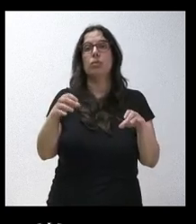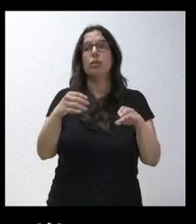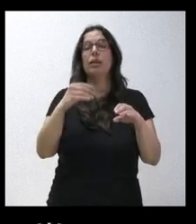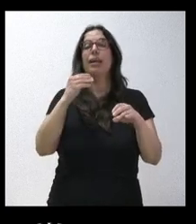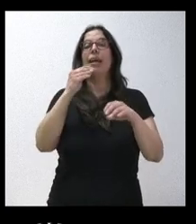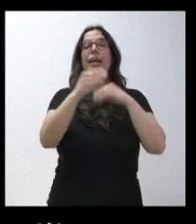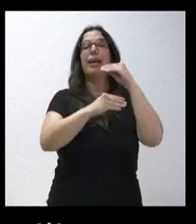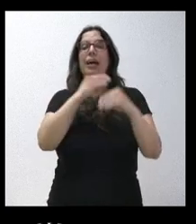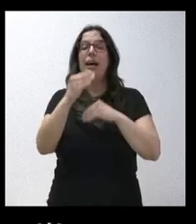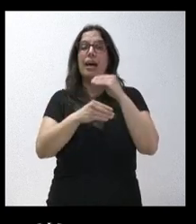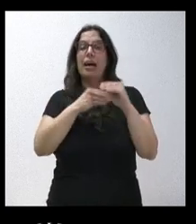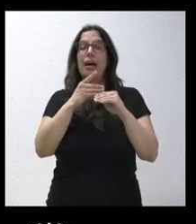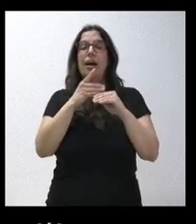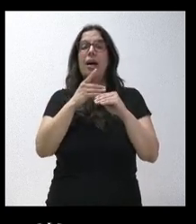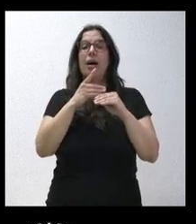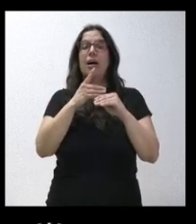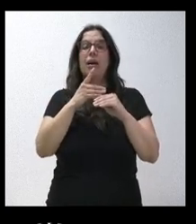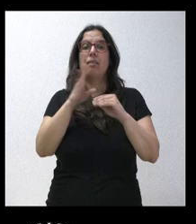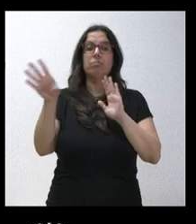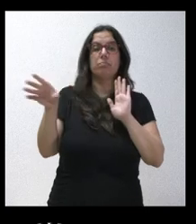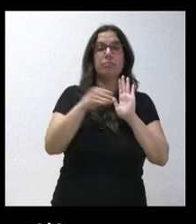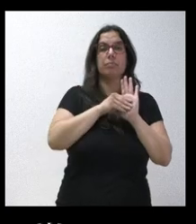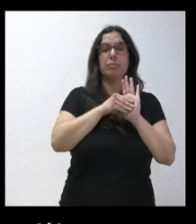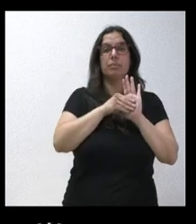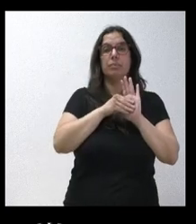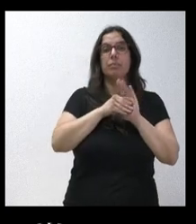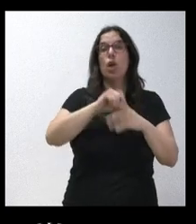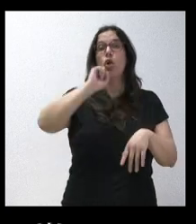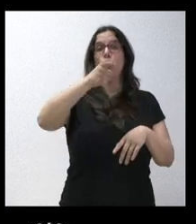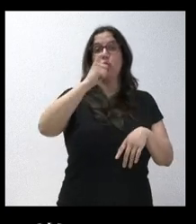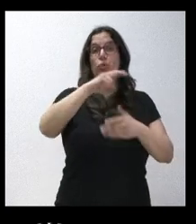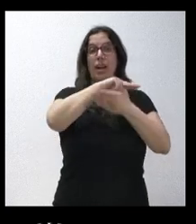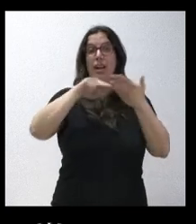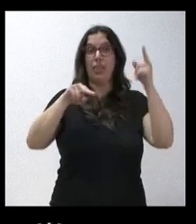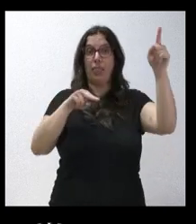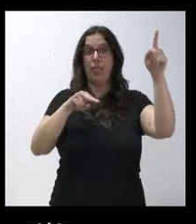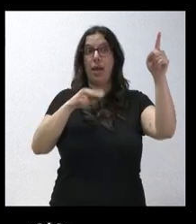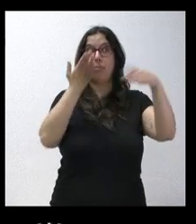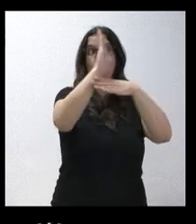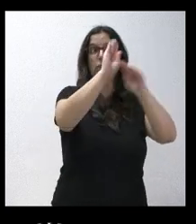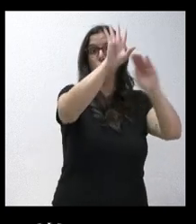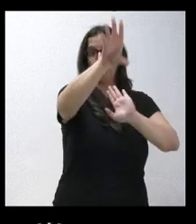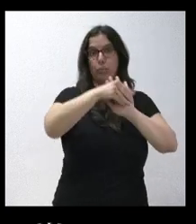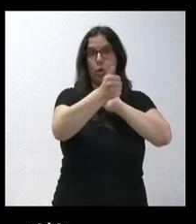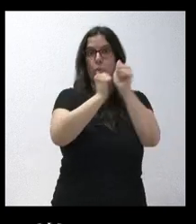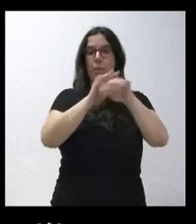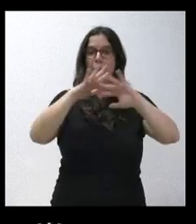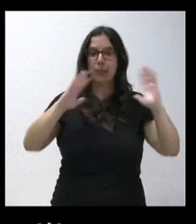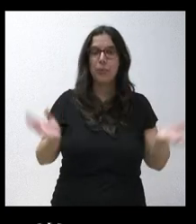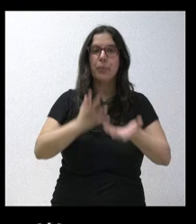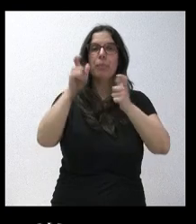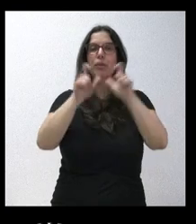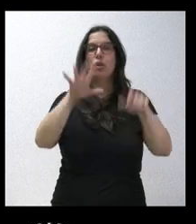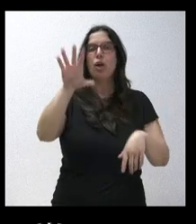una medida que ha tomado la junta la junta de Galicia para incentivar la compra de vehículos eh